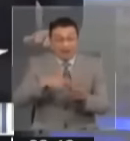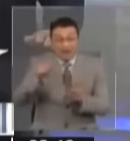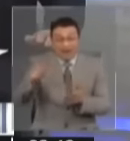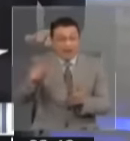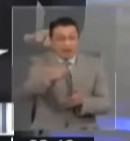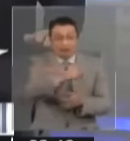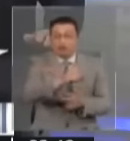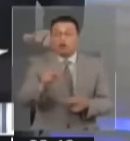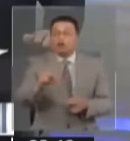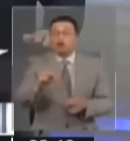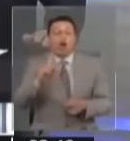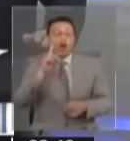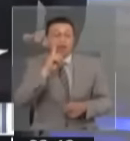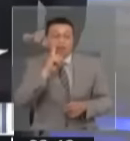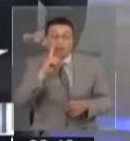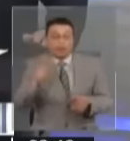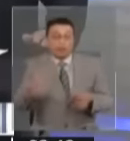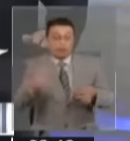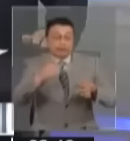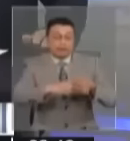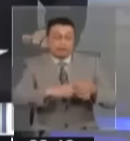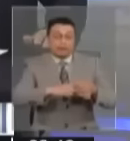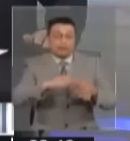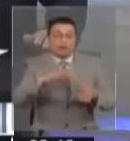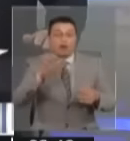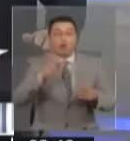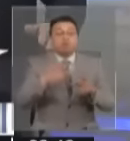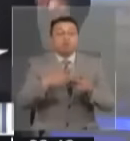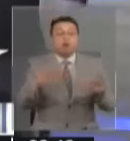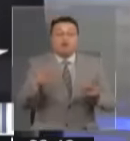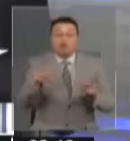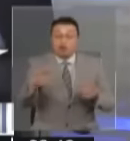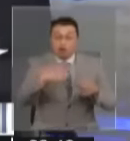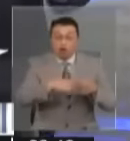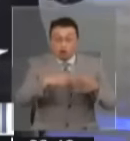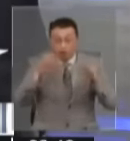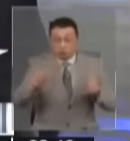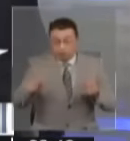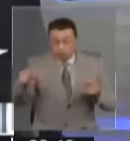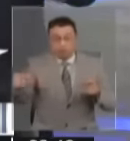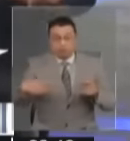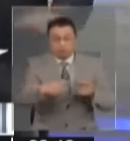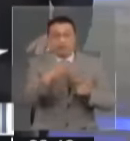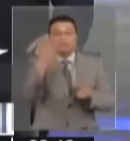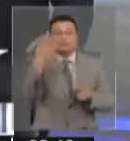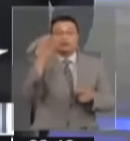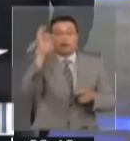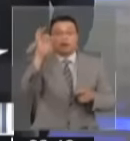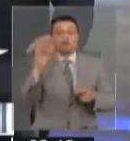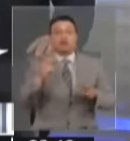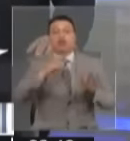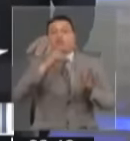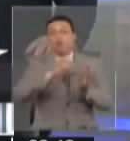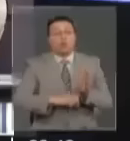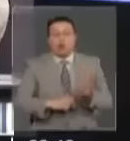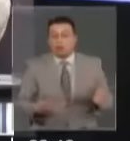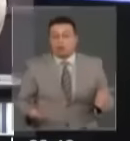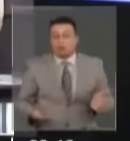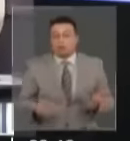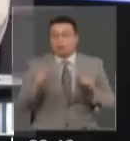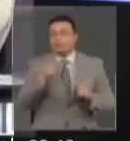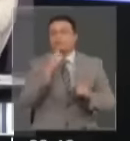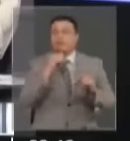están en la atención pública de salud, pueden atenderse con el 30% de descuento. Ok, nos quedan solamente 10